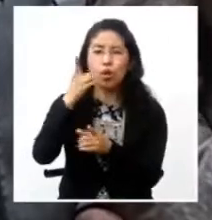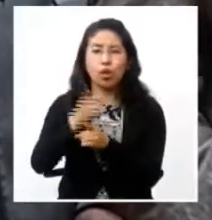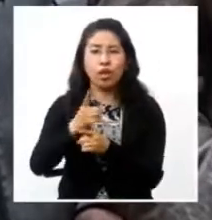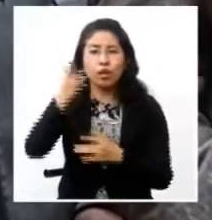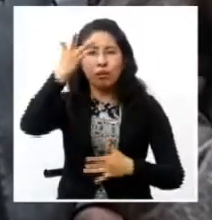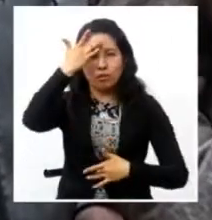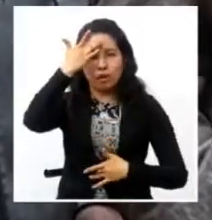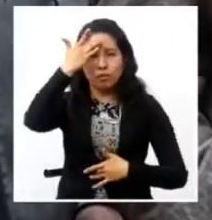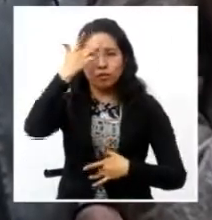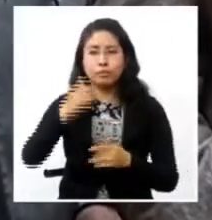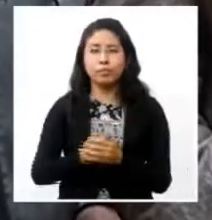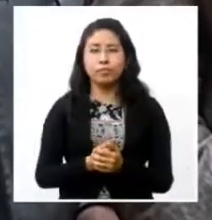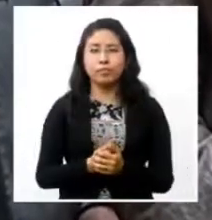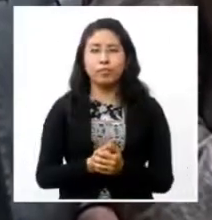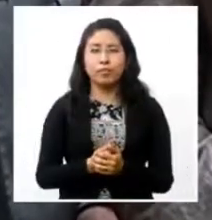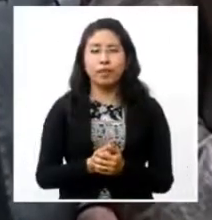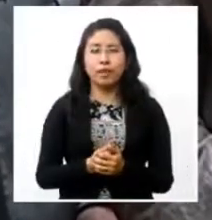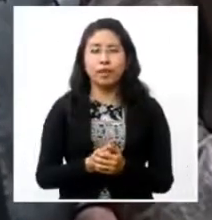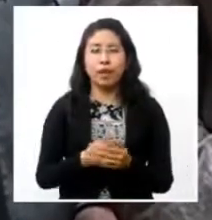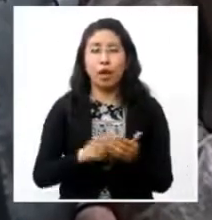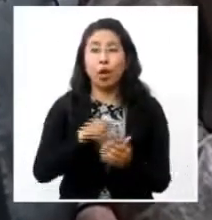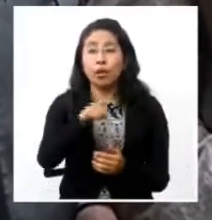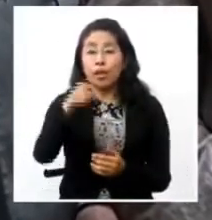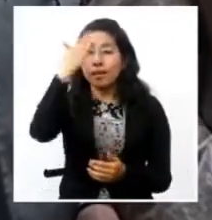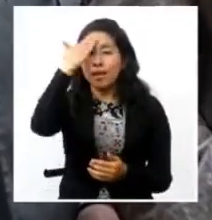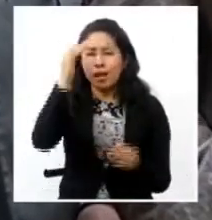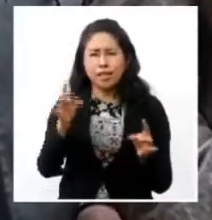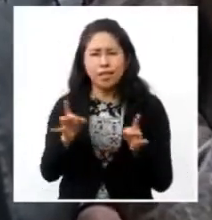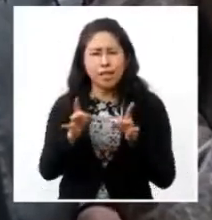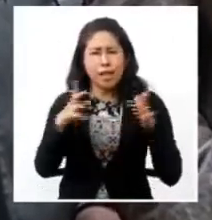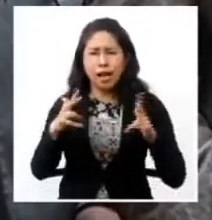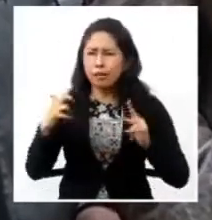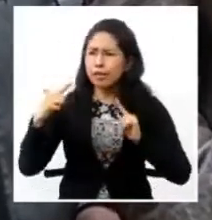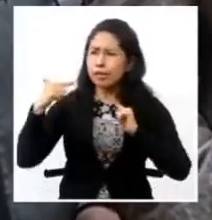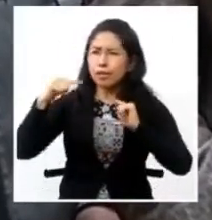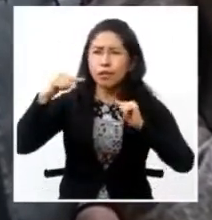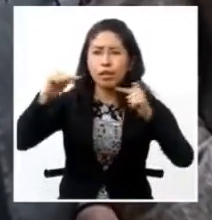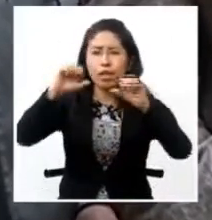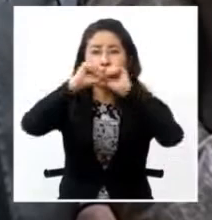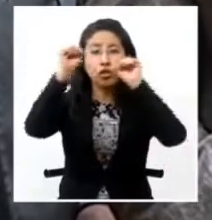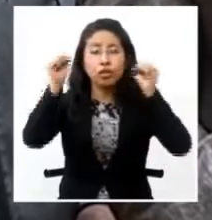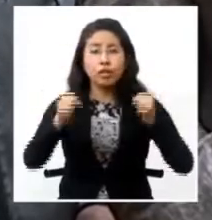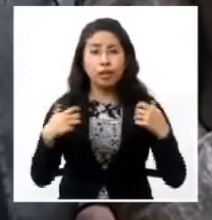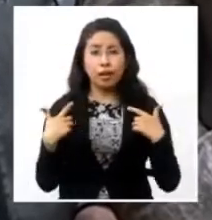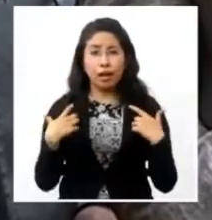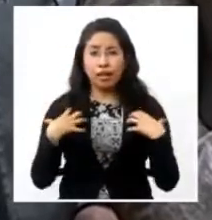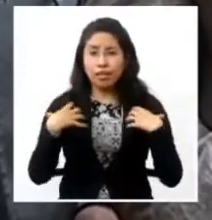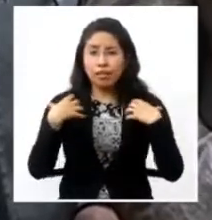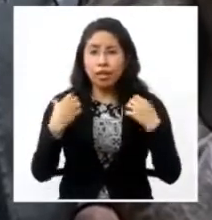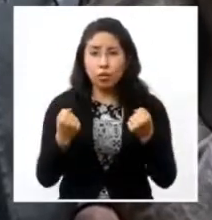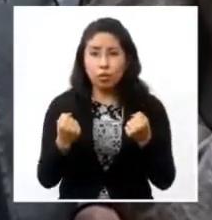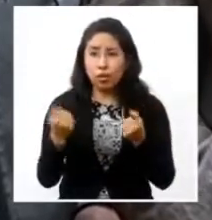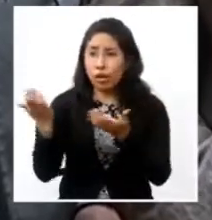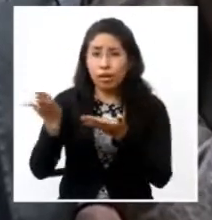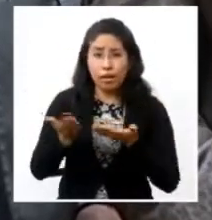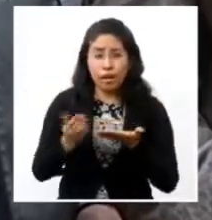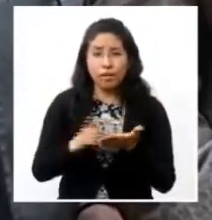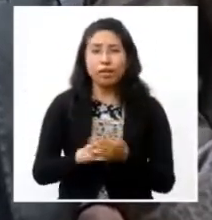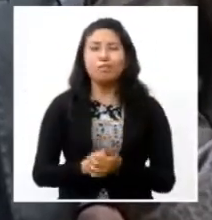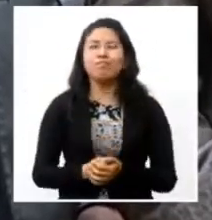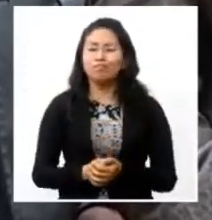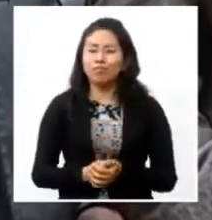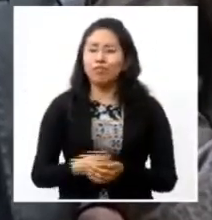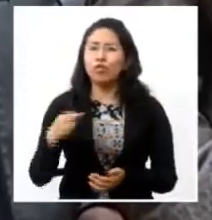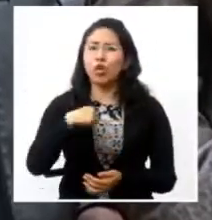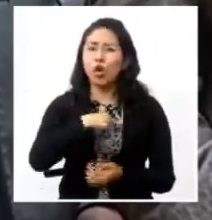otros términos, a pesar de las gravísimas limitaciones del sistema de salud que recibimos, se ha logrado hacer